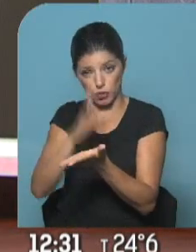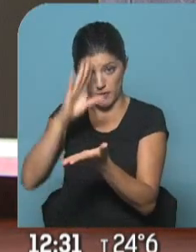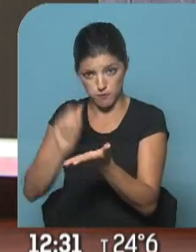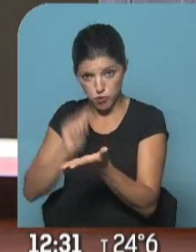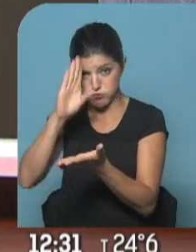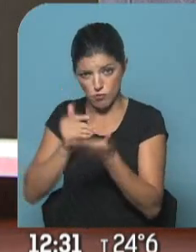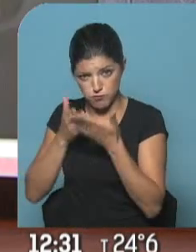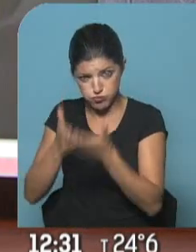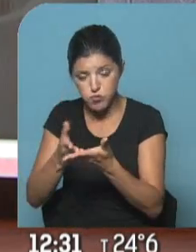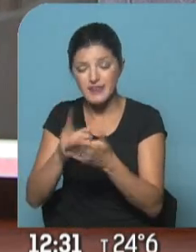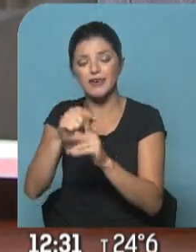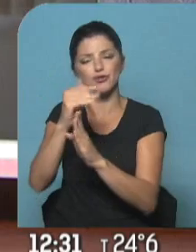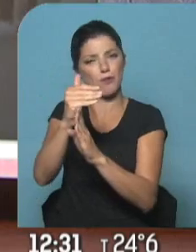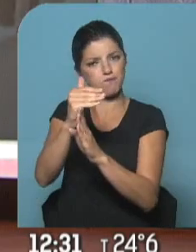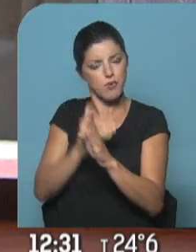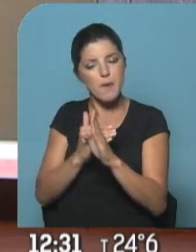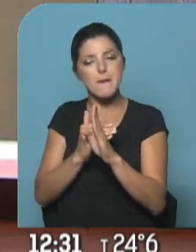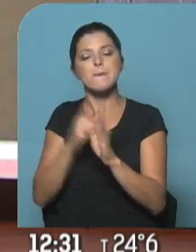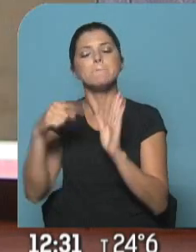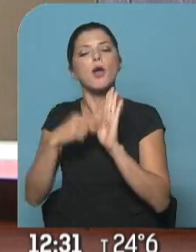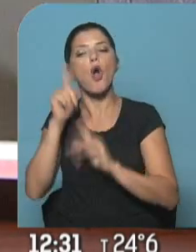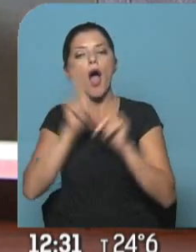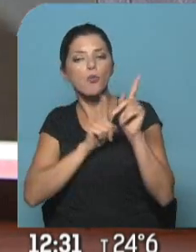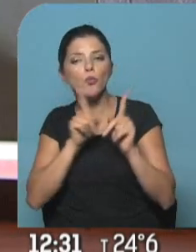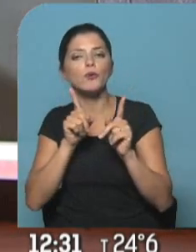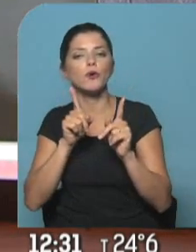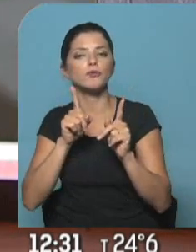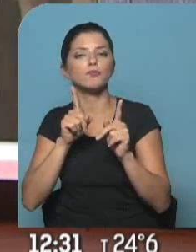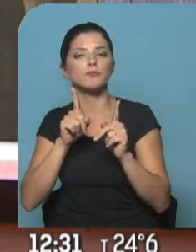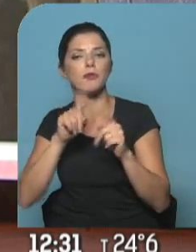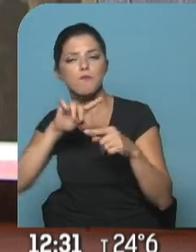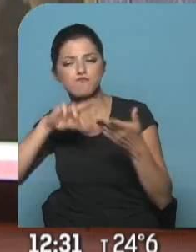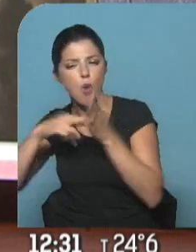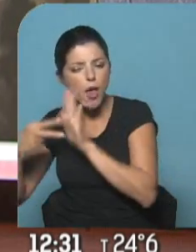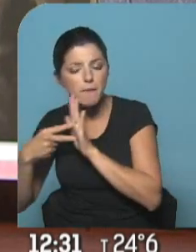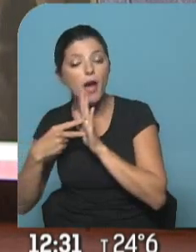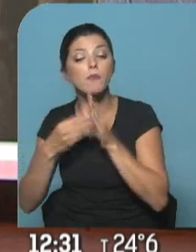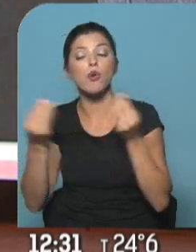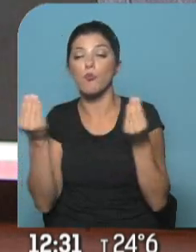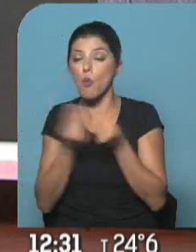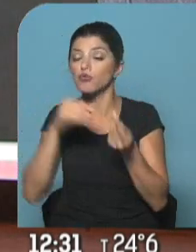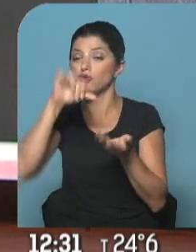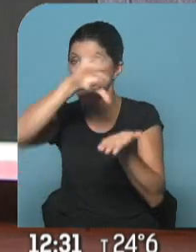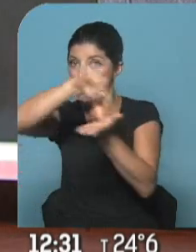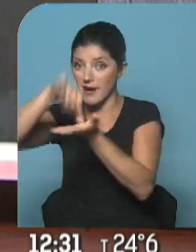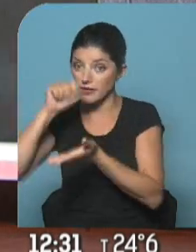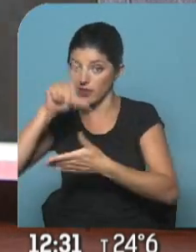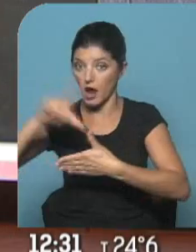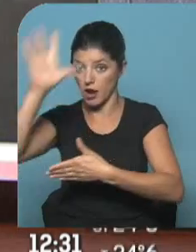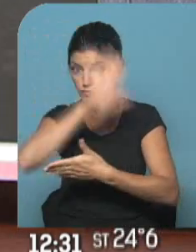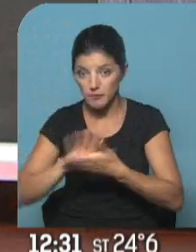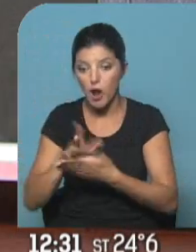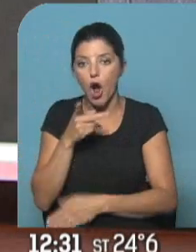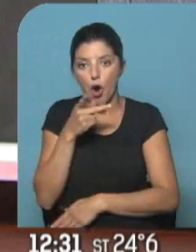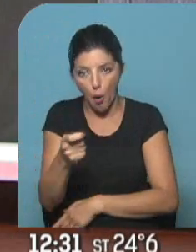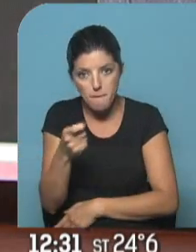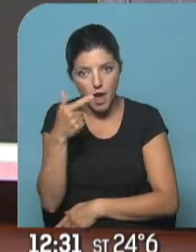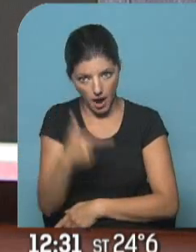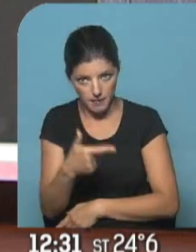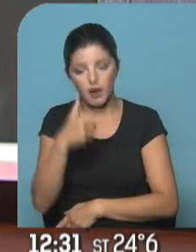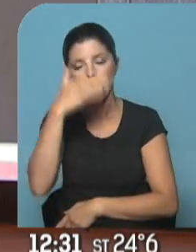modos hay algunas hipótesis de conflicto que persisten y que llevan a muchos países latinoamericanos a comprar más armamento. En un rato